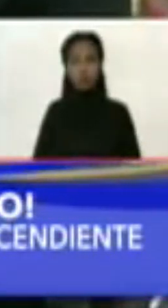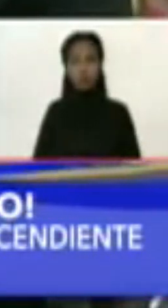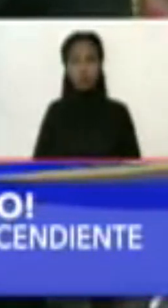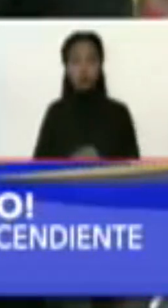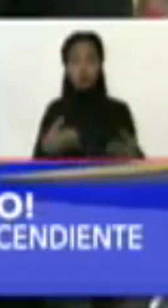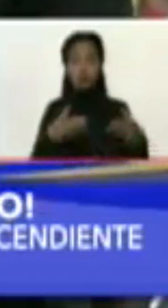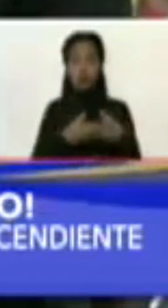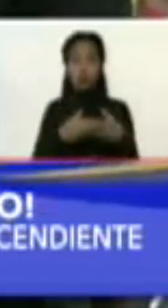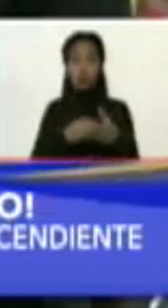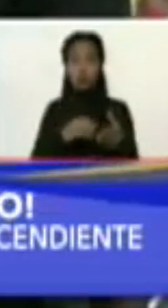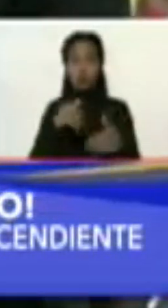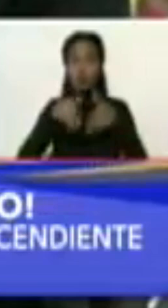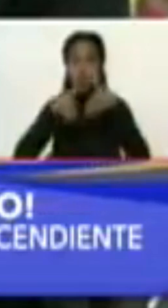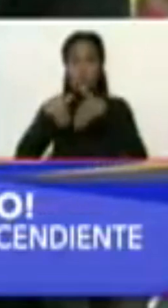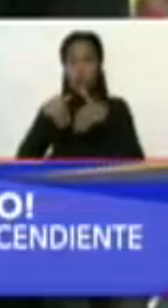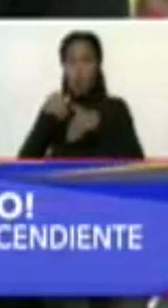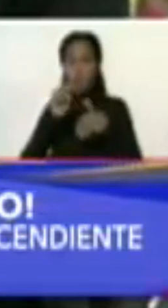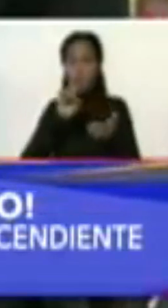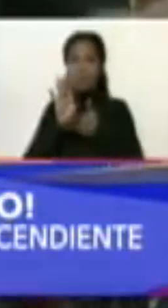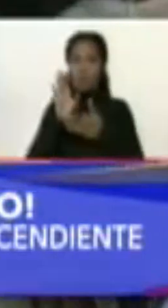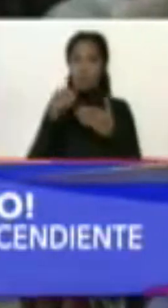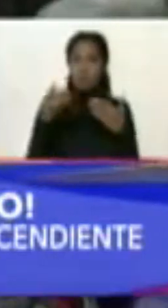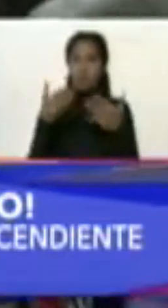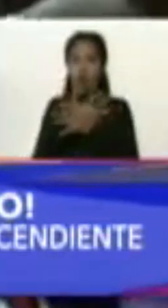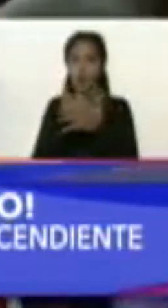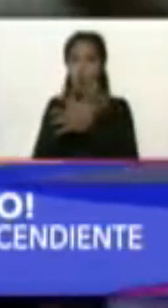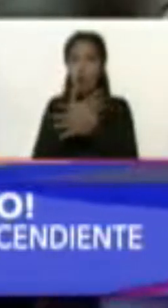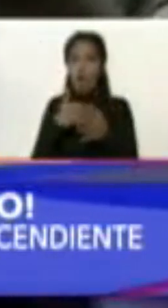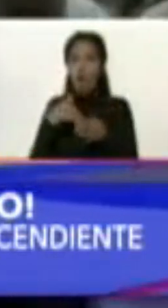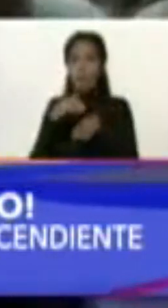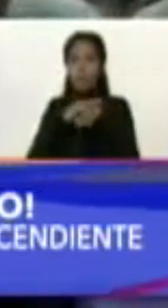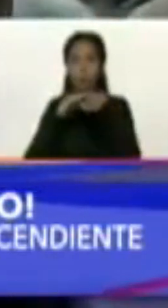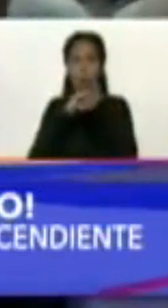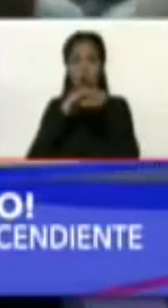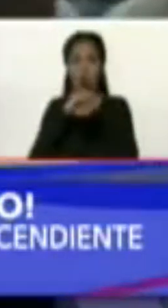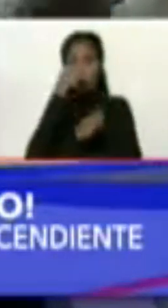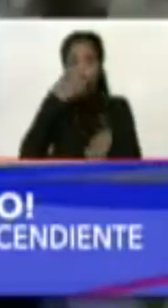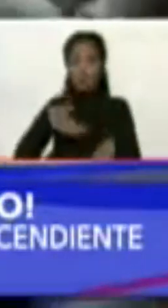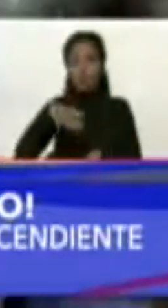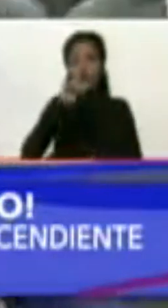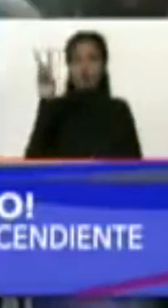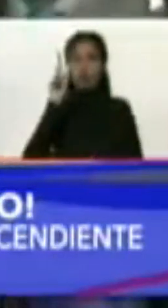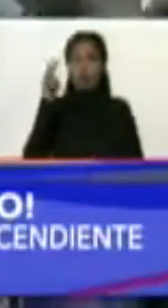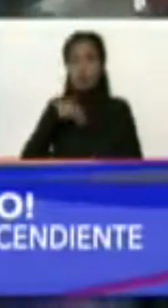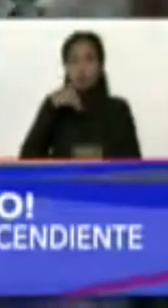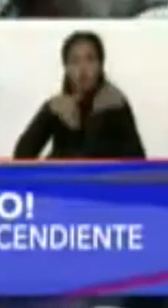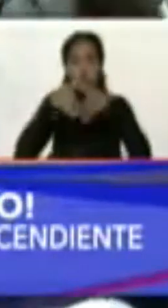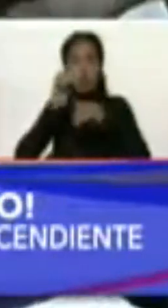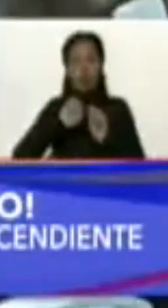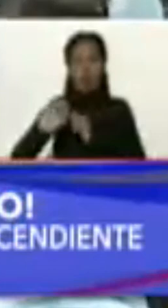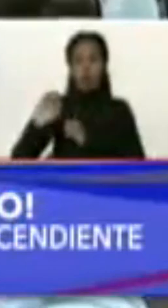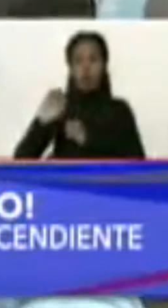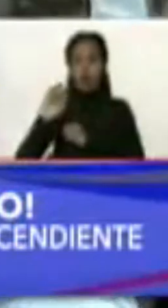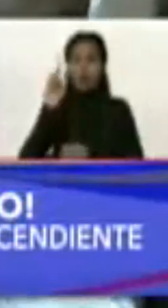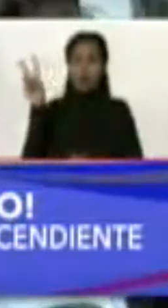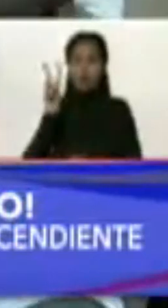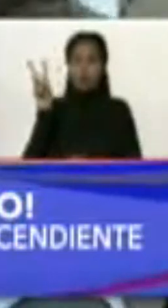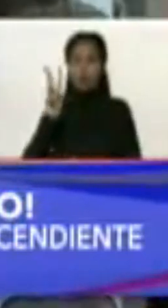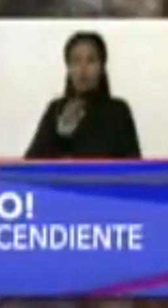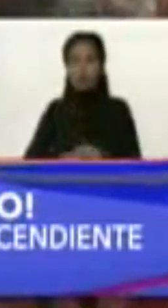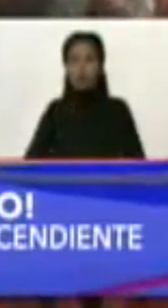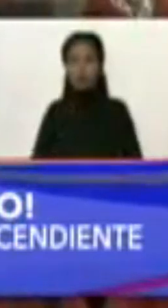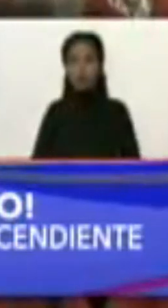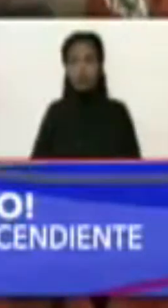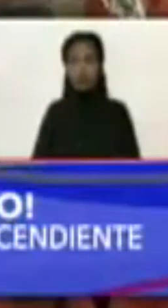que está votando en contra de Venezuela en la OEA. Pedimos disculpa al pueblo venezolano. No podemos estar votando en contra de Venezuela.